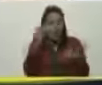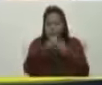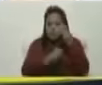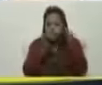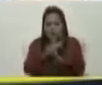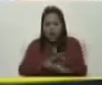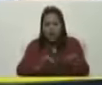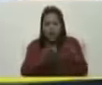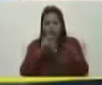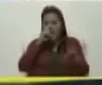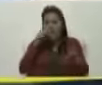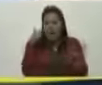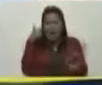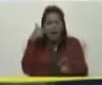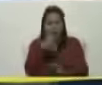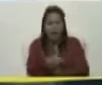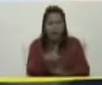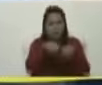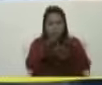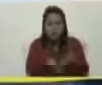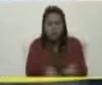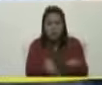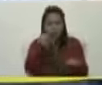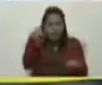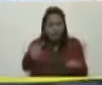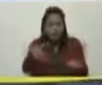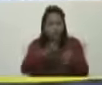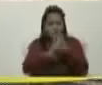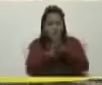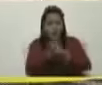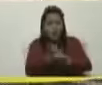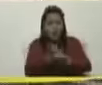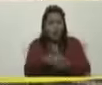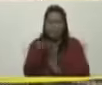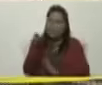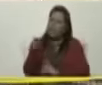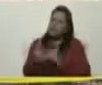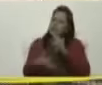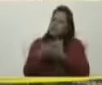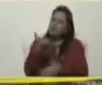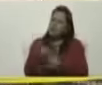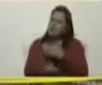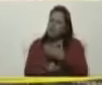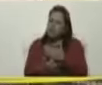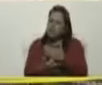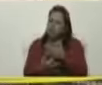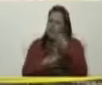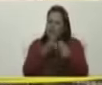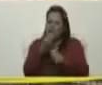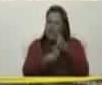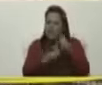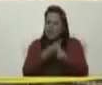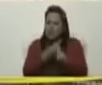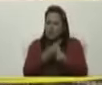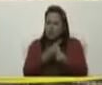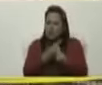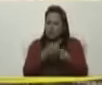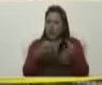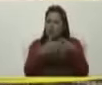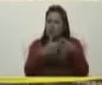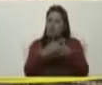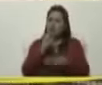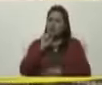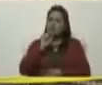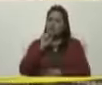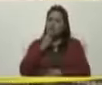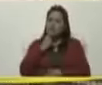muchos años, señor presidente, que está cayendo en deterioro. ¿Es no es justo el proyecto que se hizo con los belorrusos?